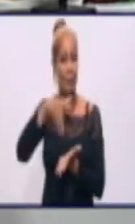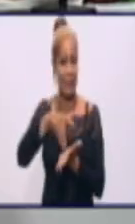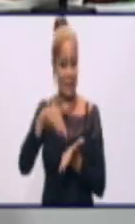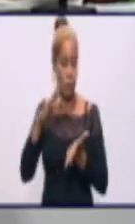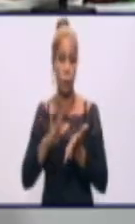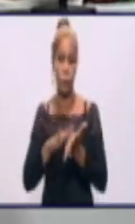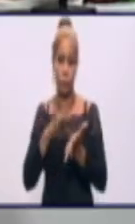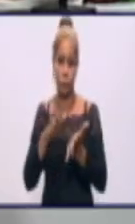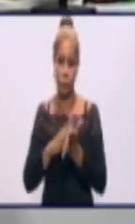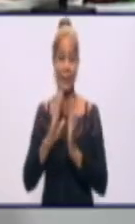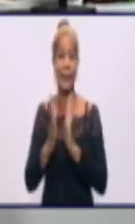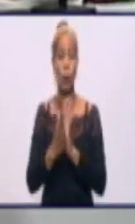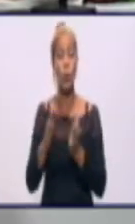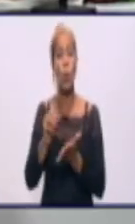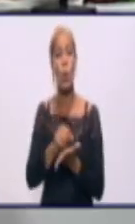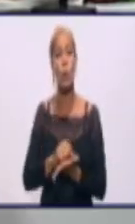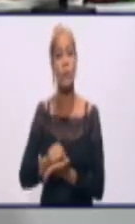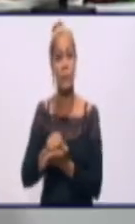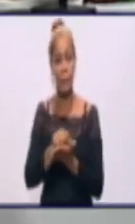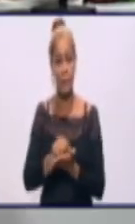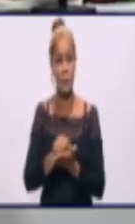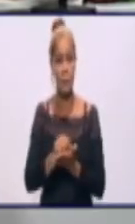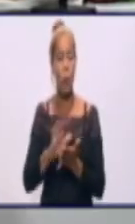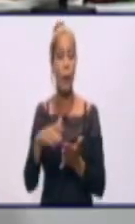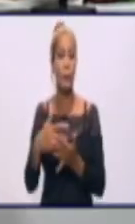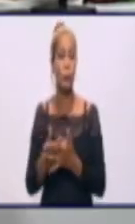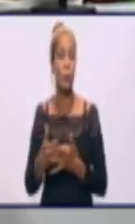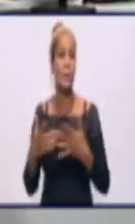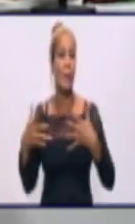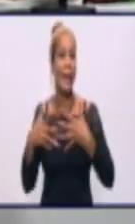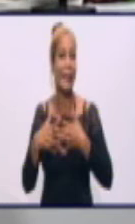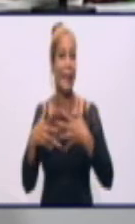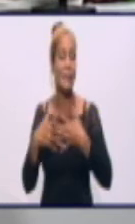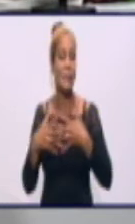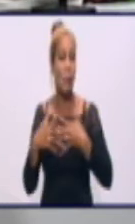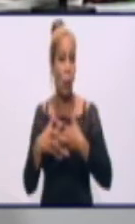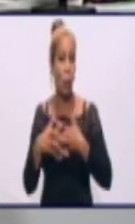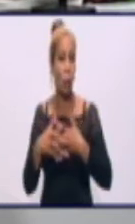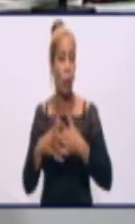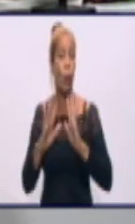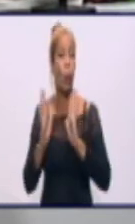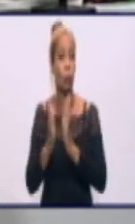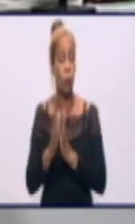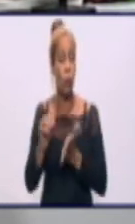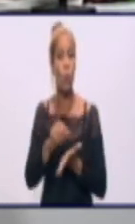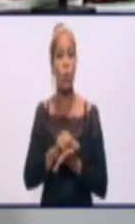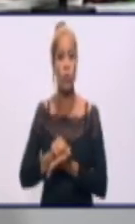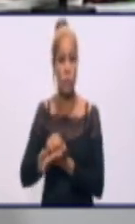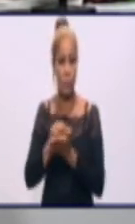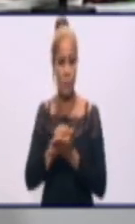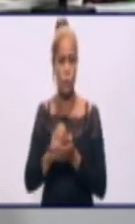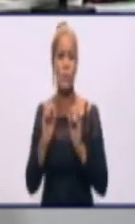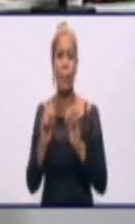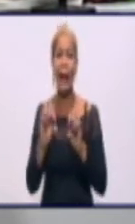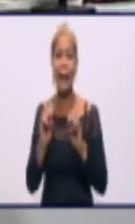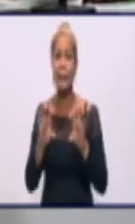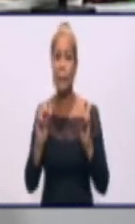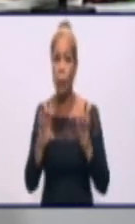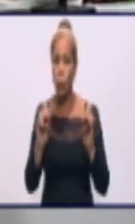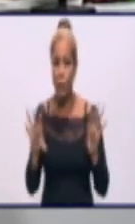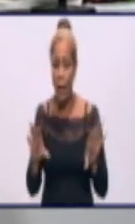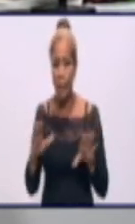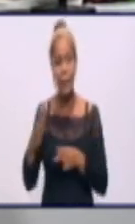Bueno, los vínculos para la solicitud están o van a estar divulgados en